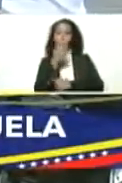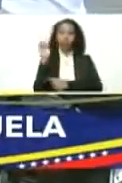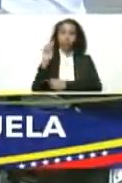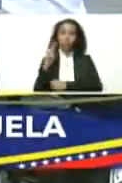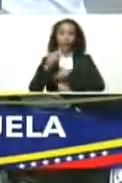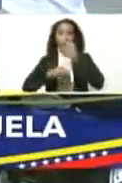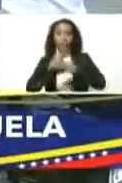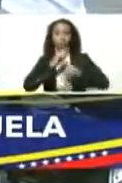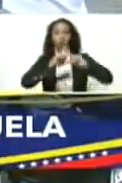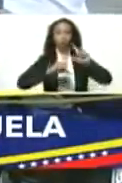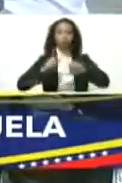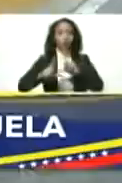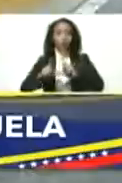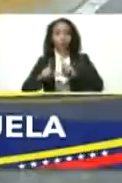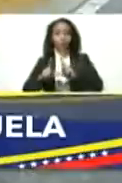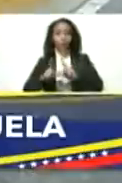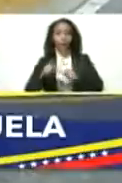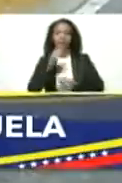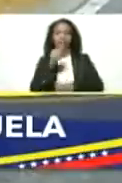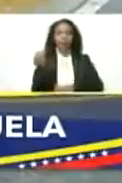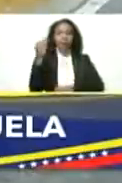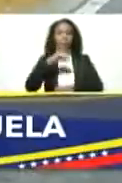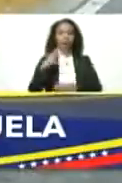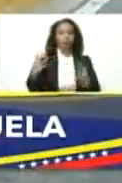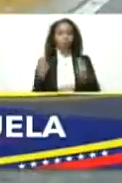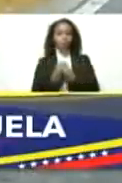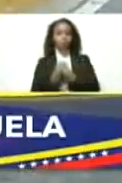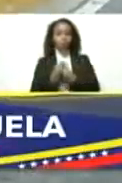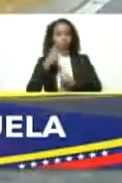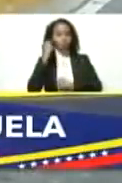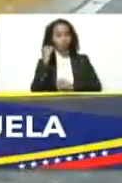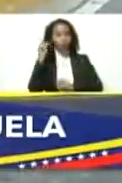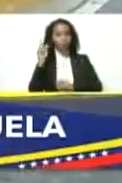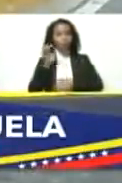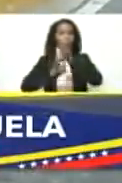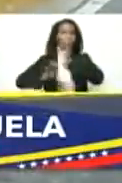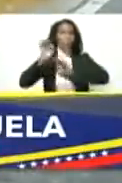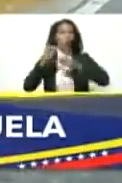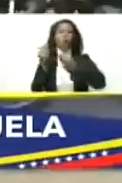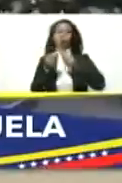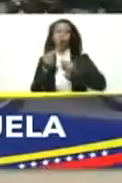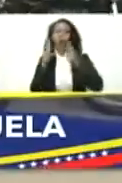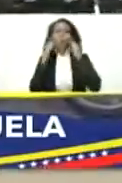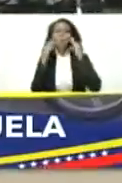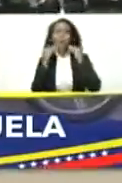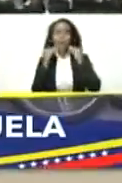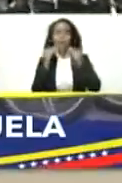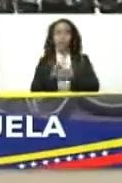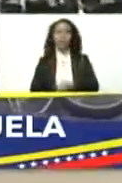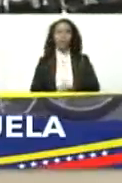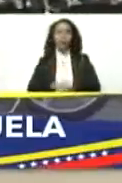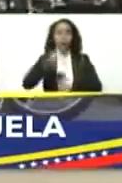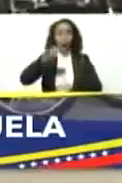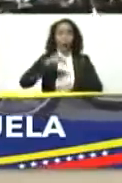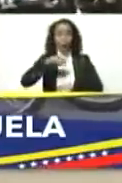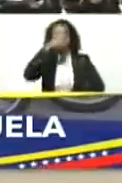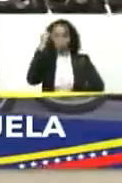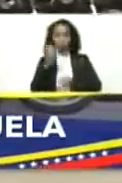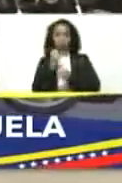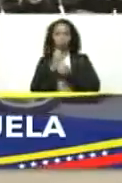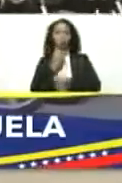la logística y quién más que nuestra compañera Daniela Márquez, que nos va a explicar cómo fue su experiencia acá con Chamba